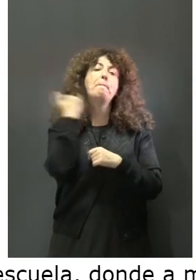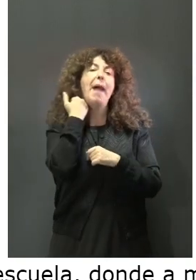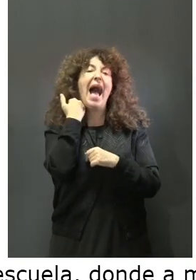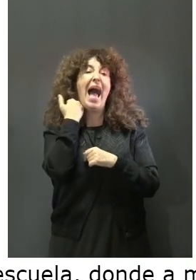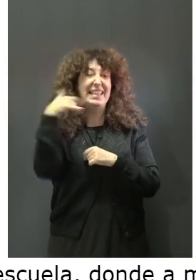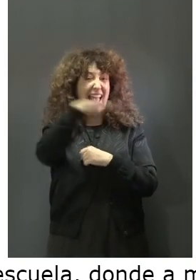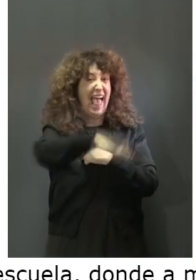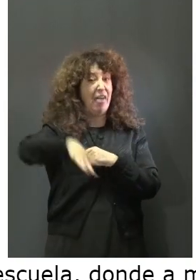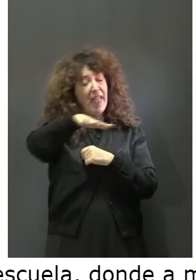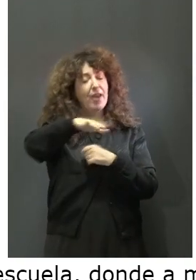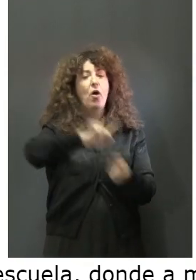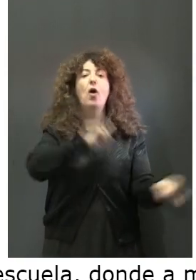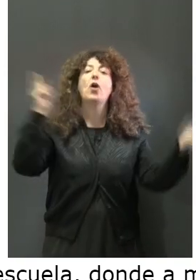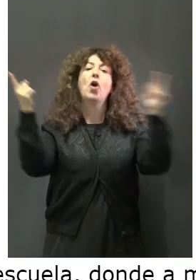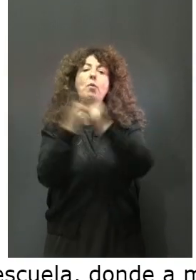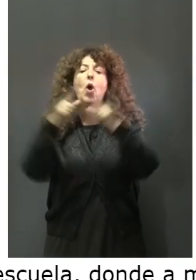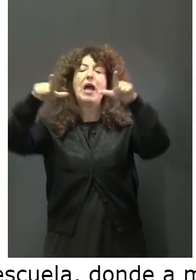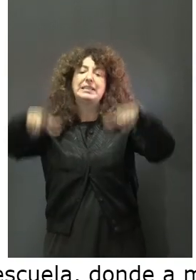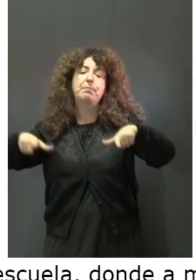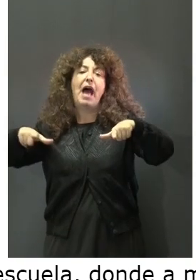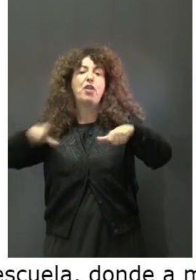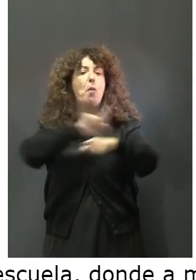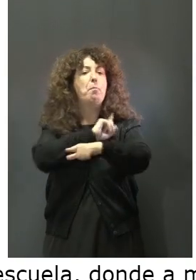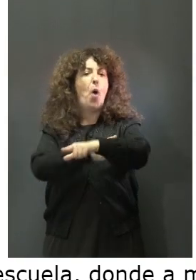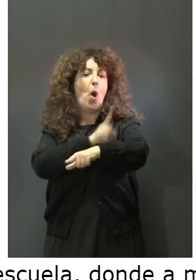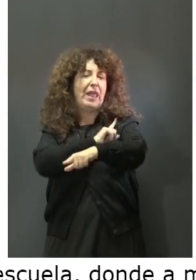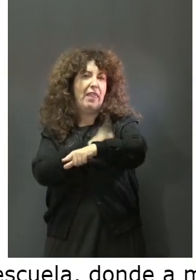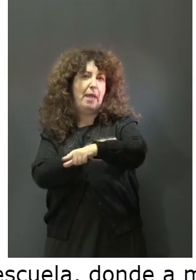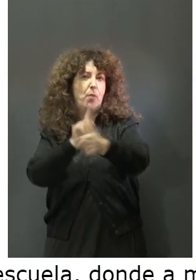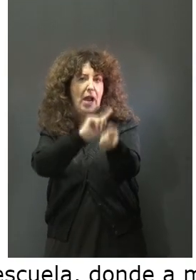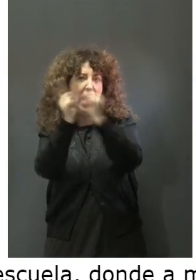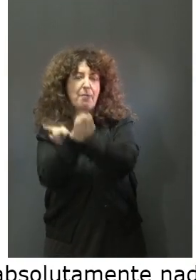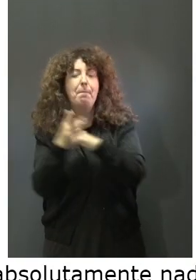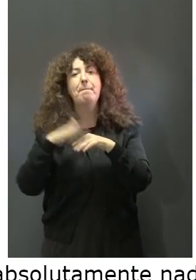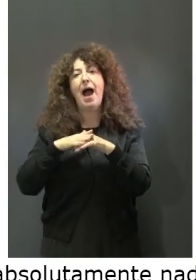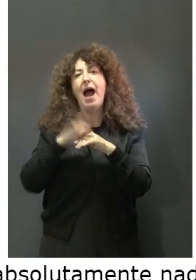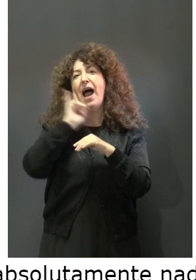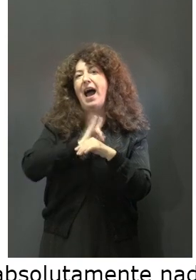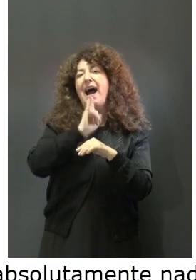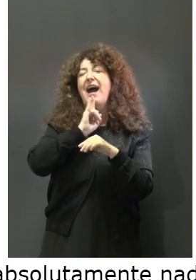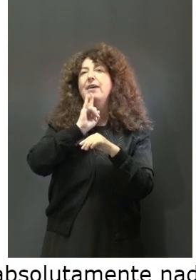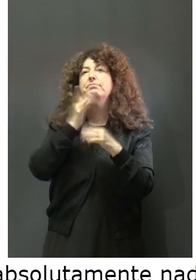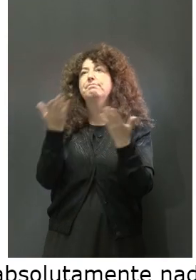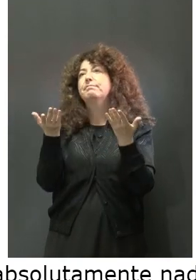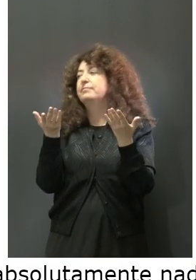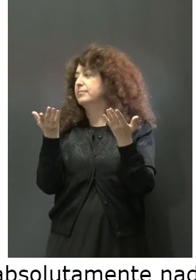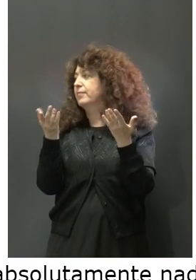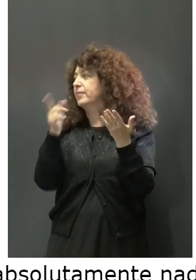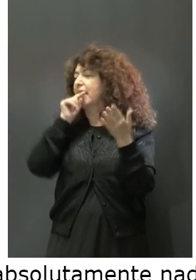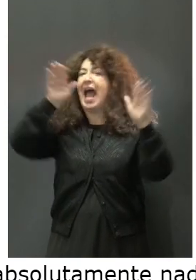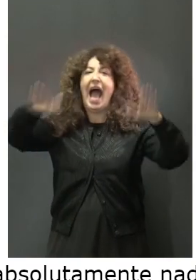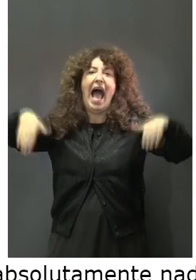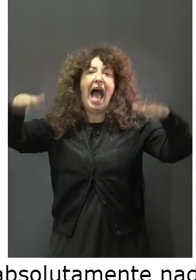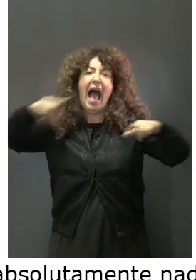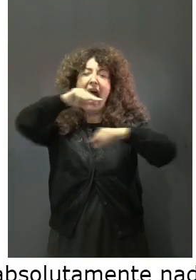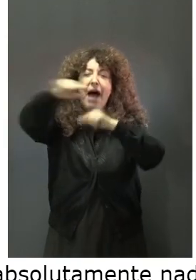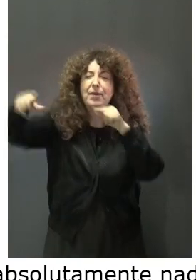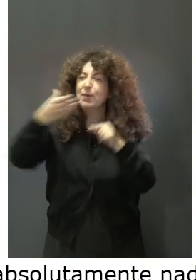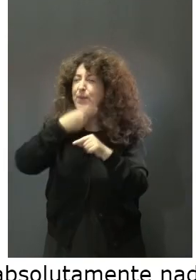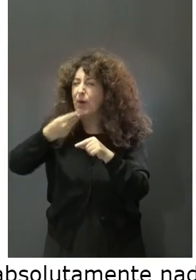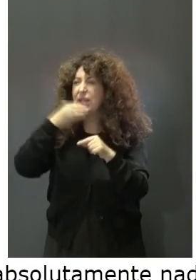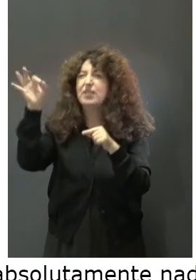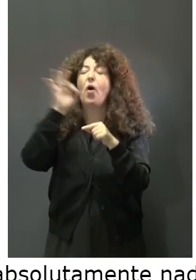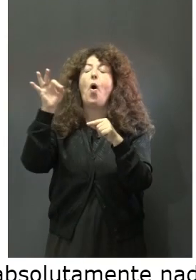sé, en un espacio polideportivo para regocijo de las aves y los mamíferos que